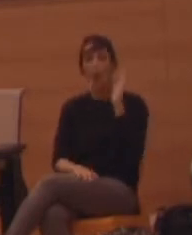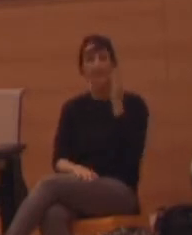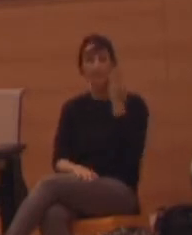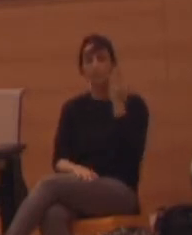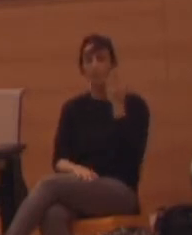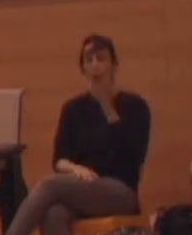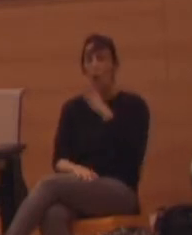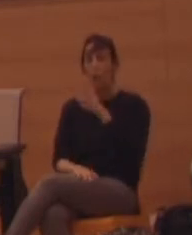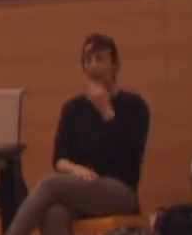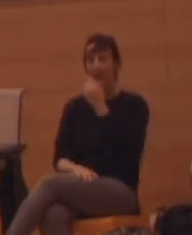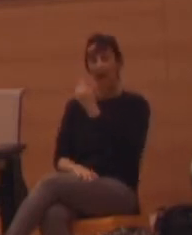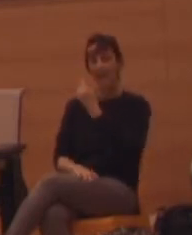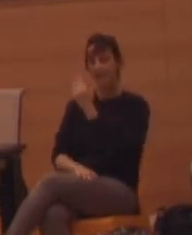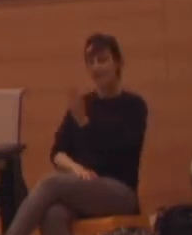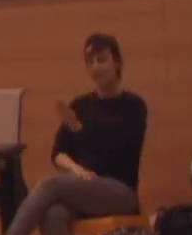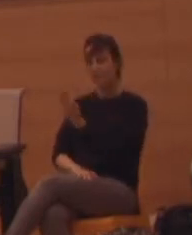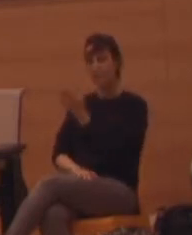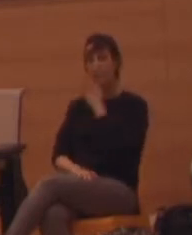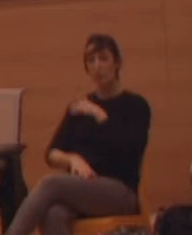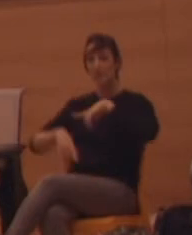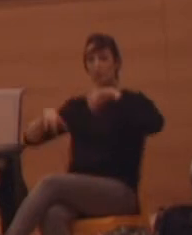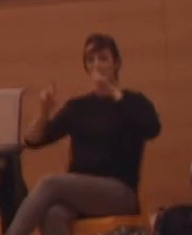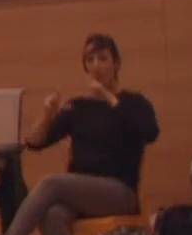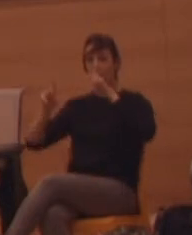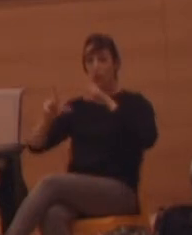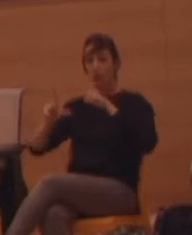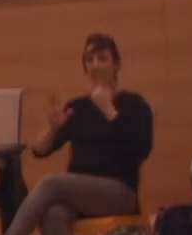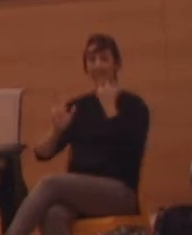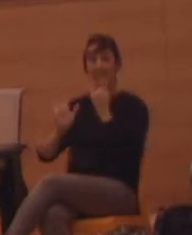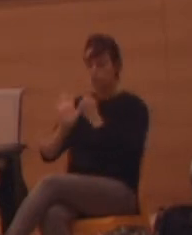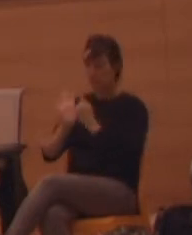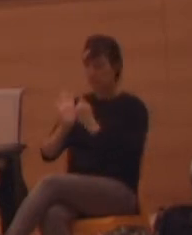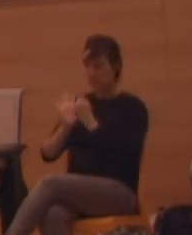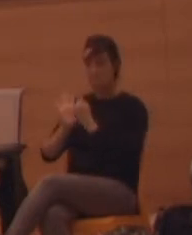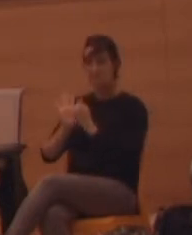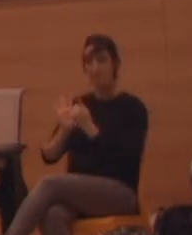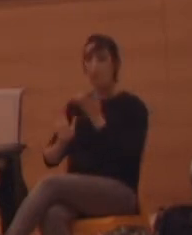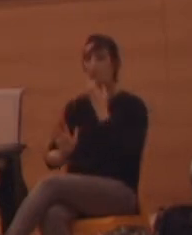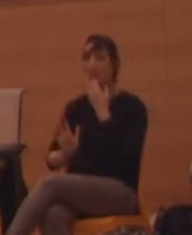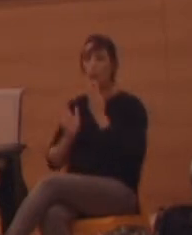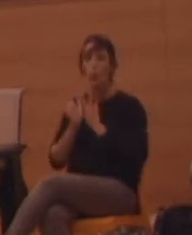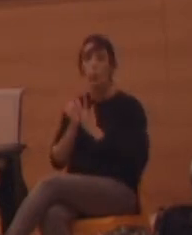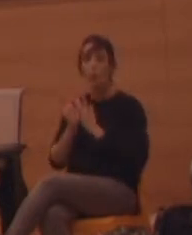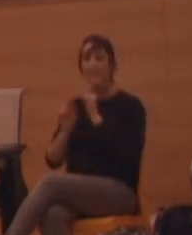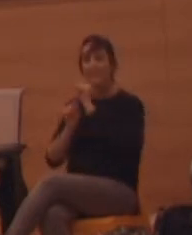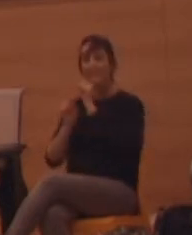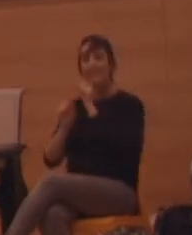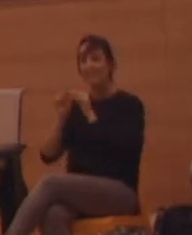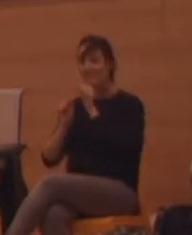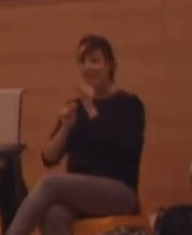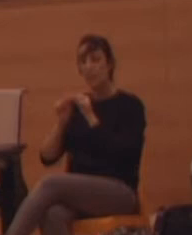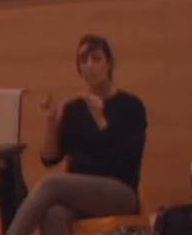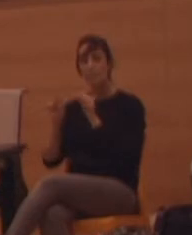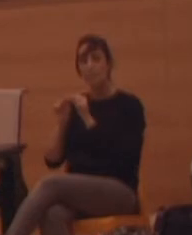se ve grande porque es una fotografía esta grande, pero a veces son lesiones pequeñinas, a lo mejor del tamaño de una lenteja, que en personas que tengan